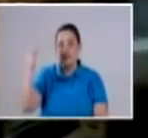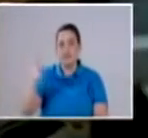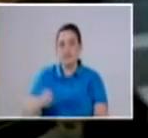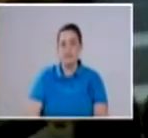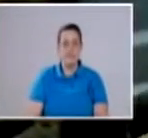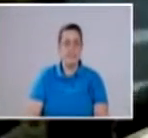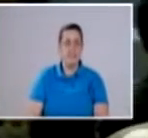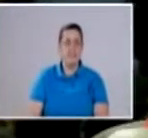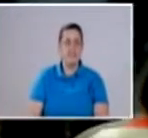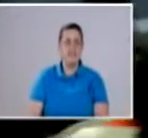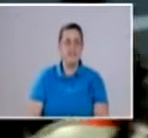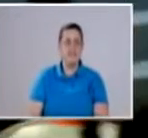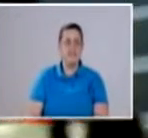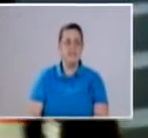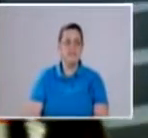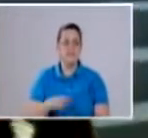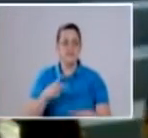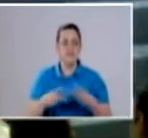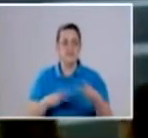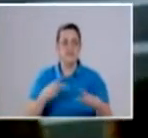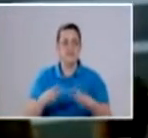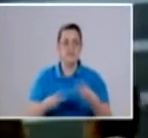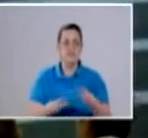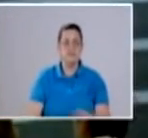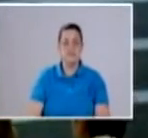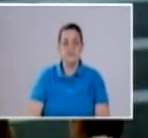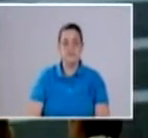atienda. Pero que le sirva a Dios